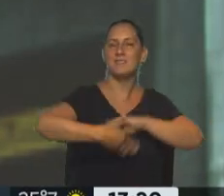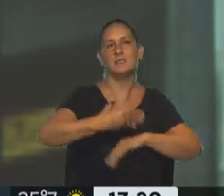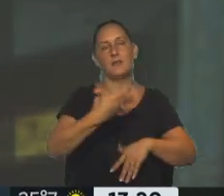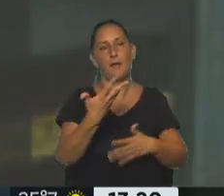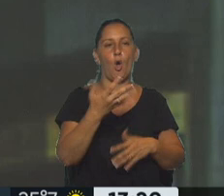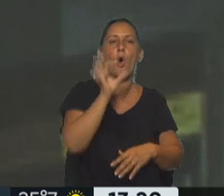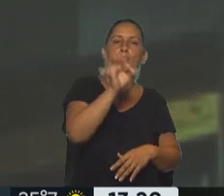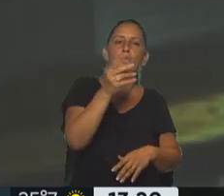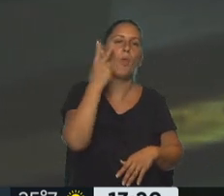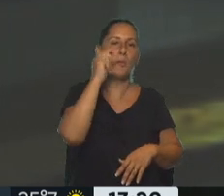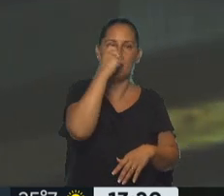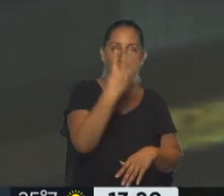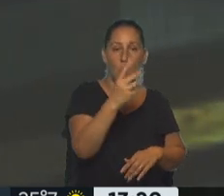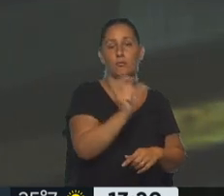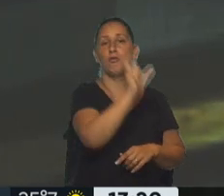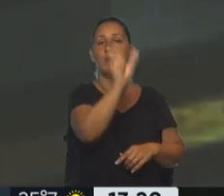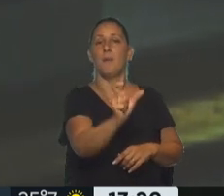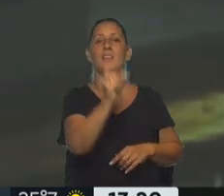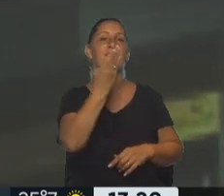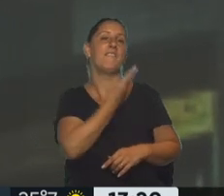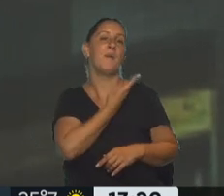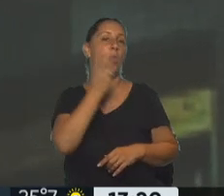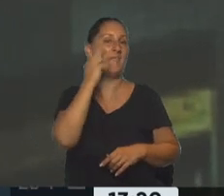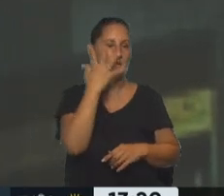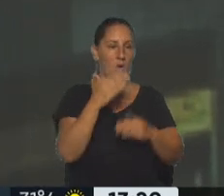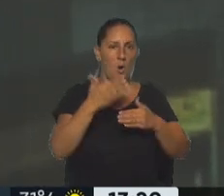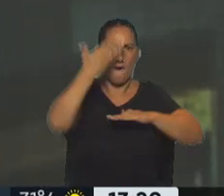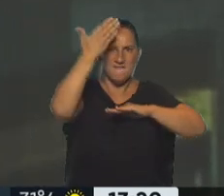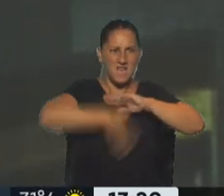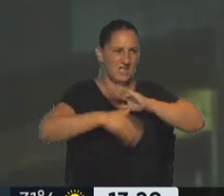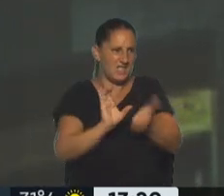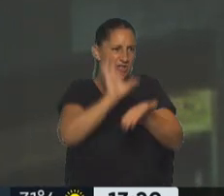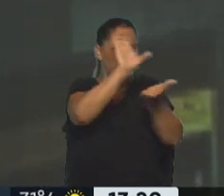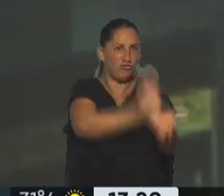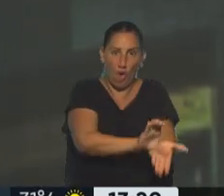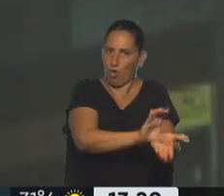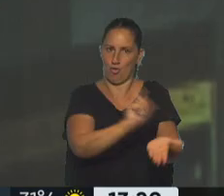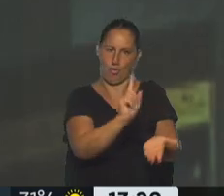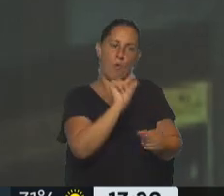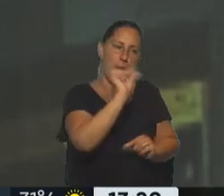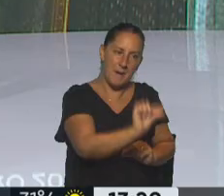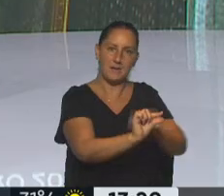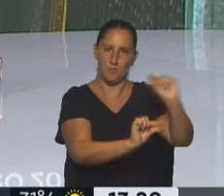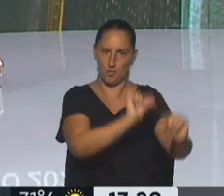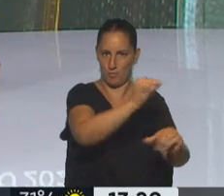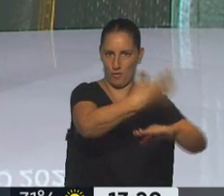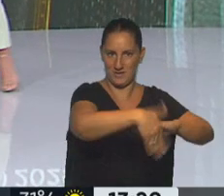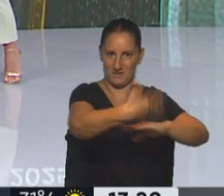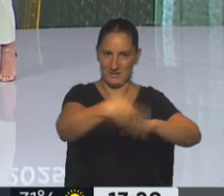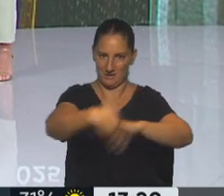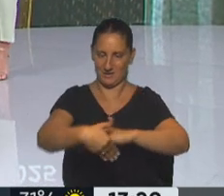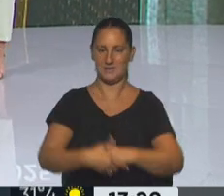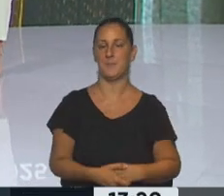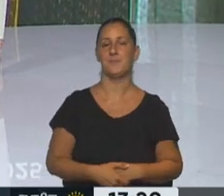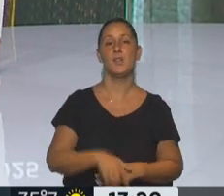este octubre del 24 y otra parte en febrero el 25 es decir no va a vencer todo junto a todos los títulos que yo te doy todos juntos un día no y la otra